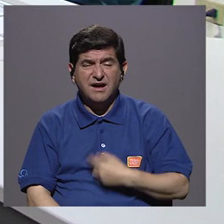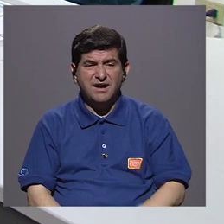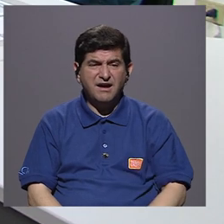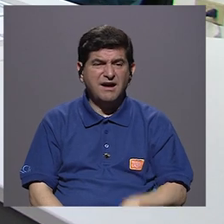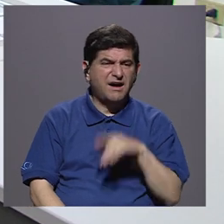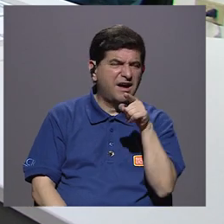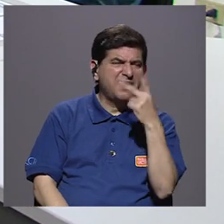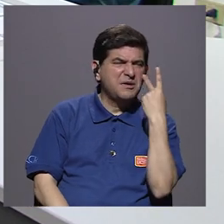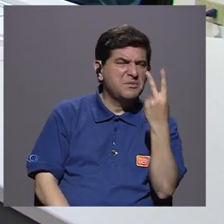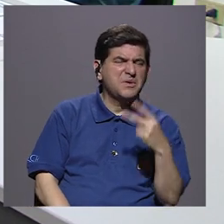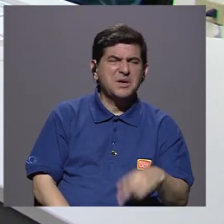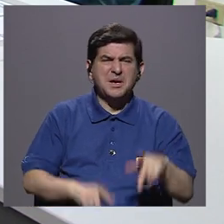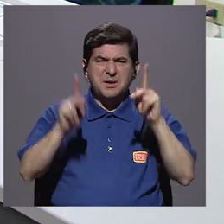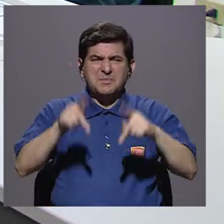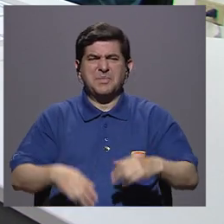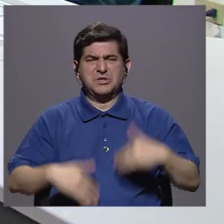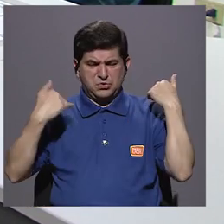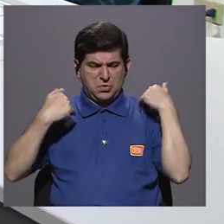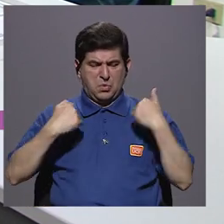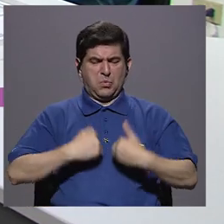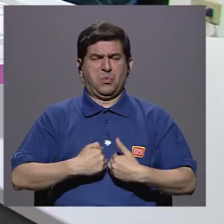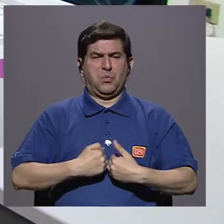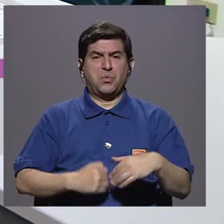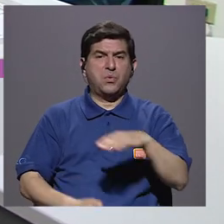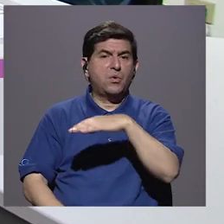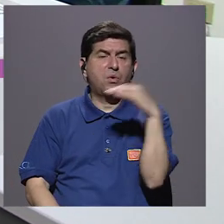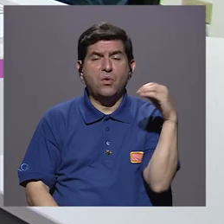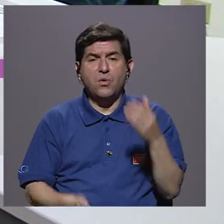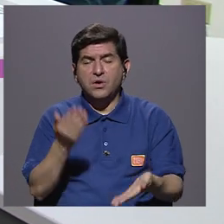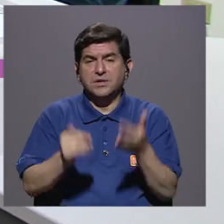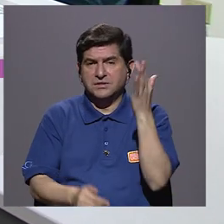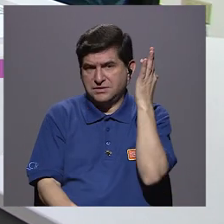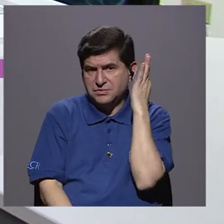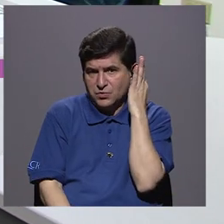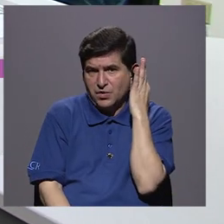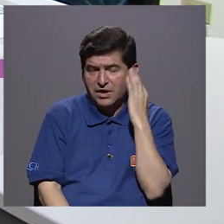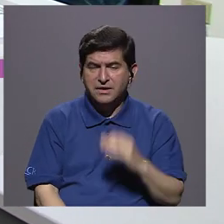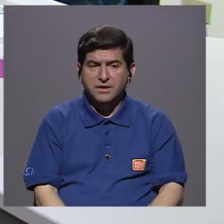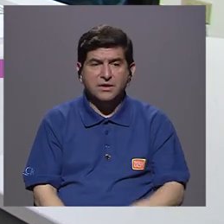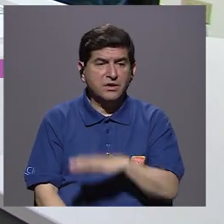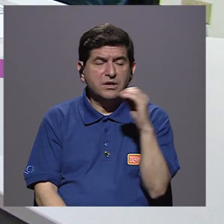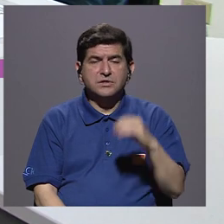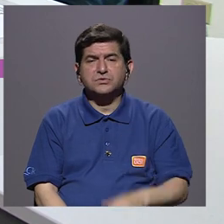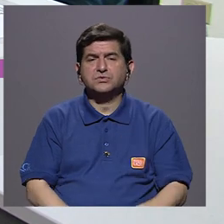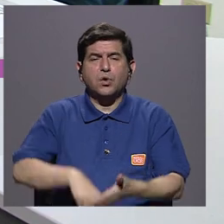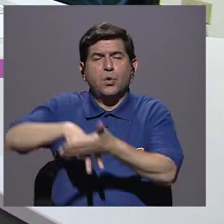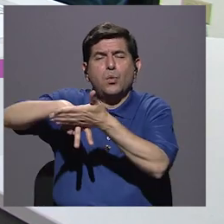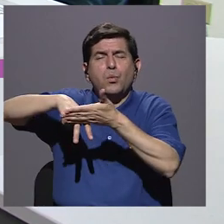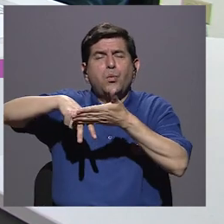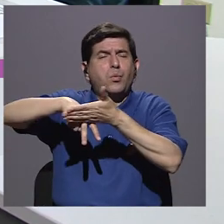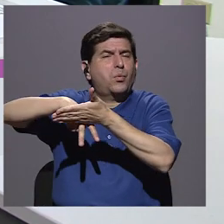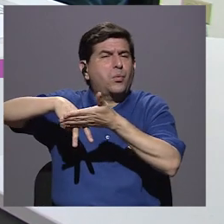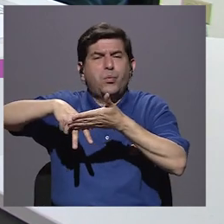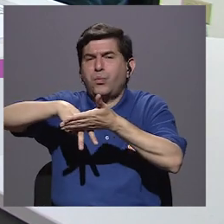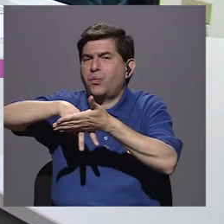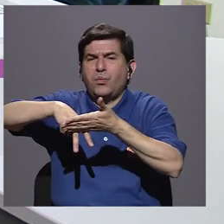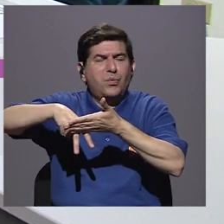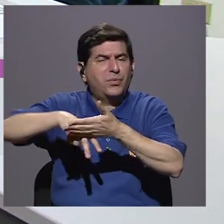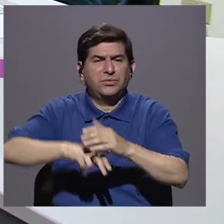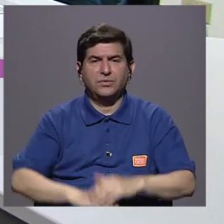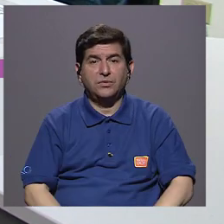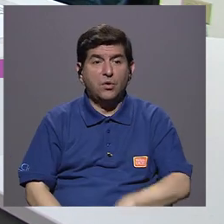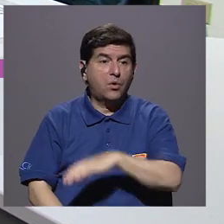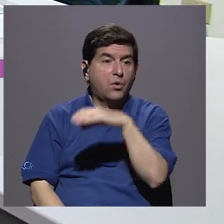muy escotada, o llegó, se da mucho en el caso de las mujeres, llegó con una minifalda muy, muy, muy